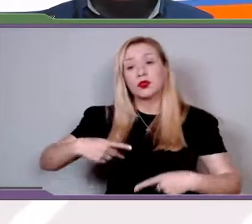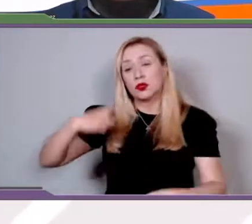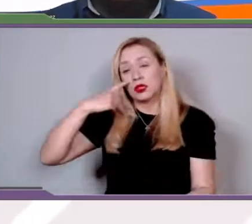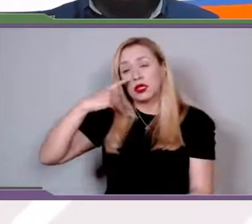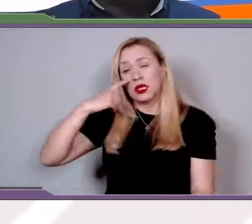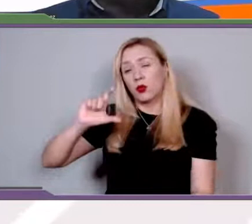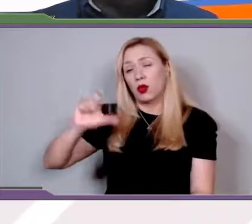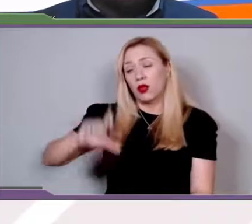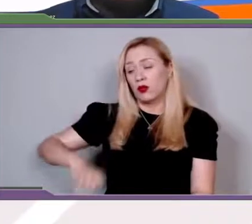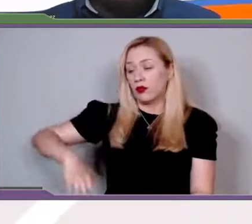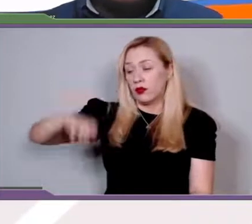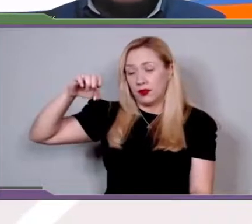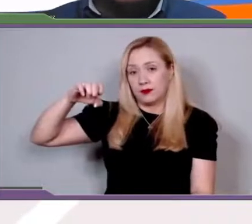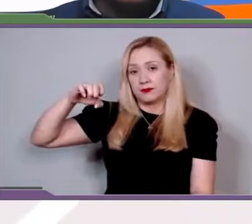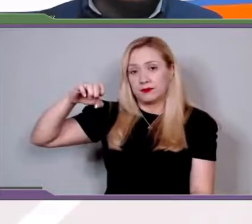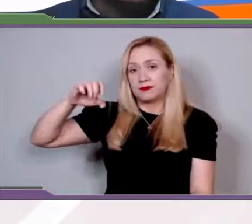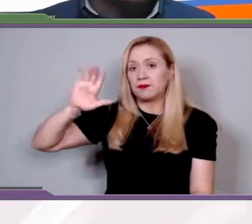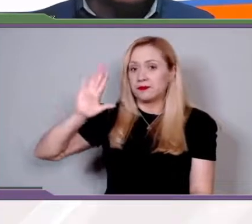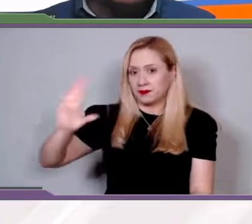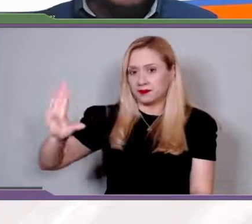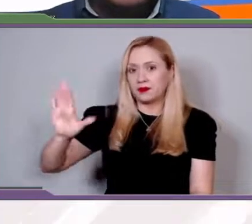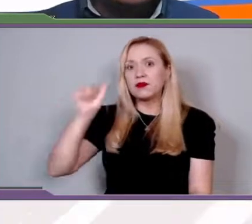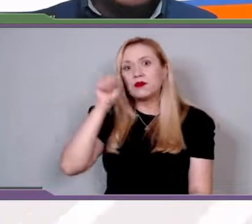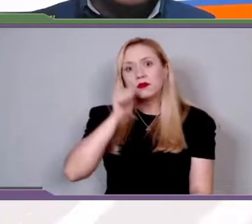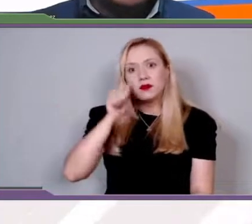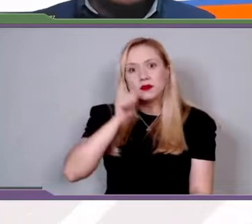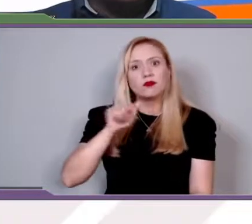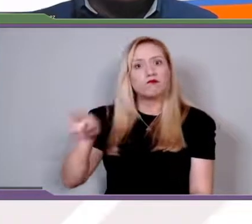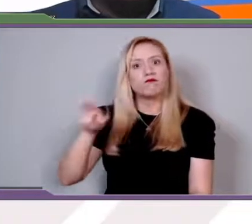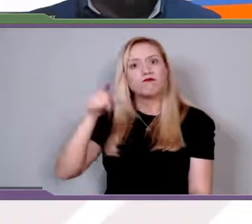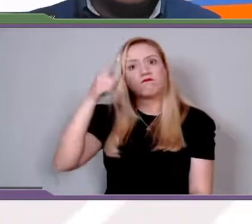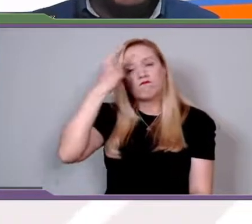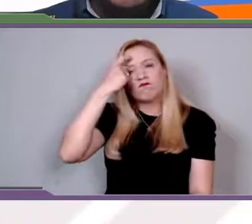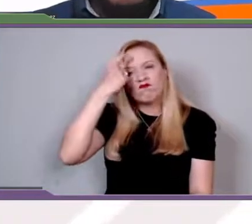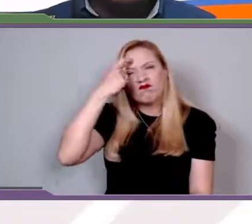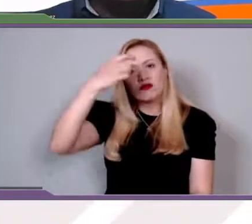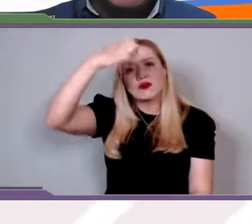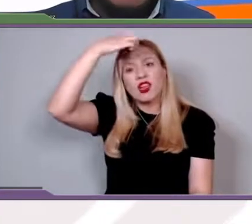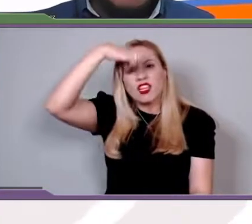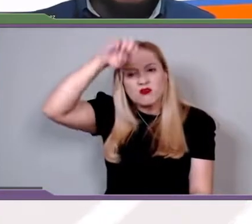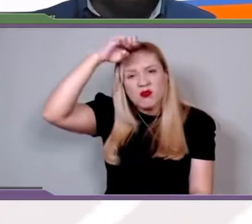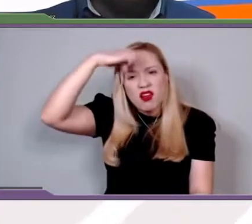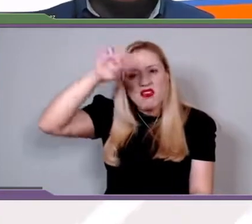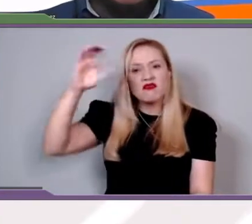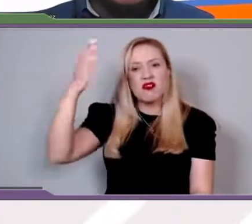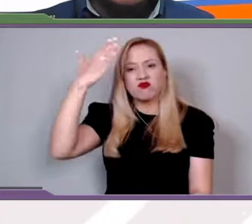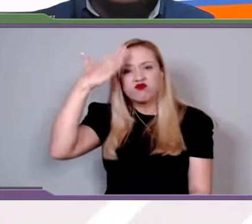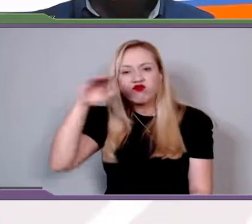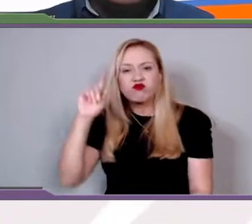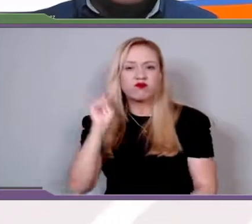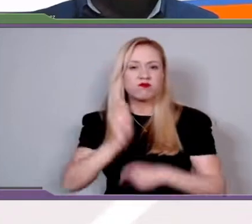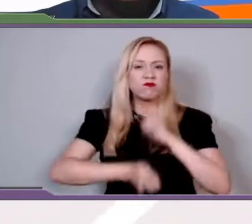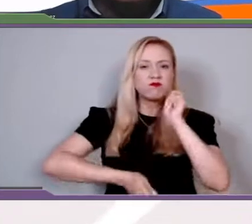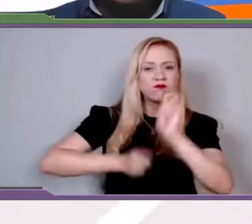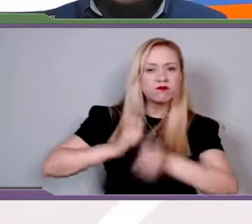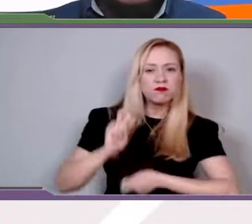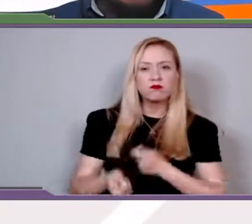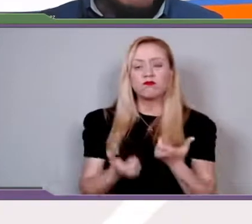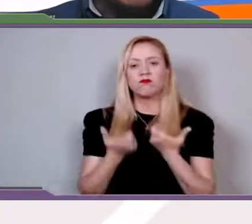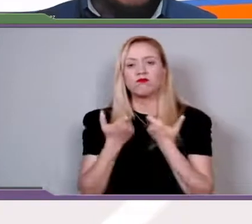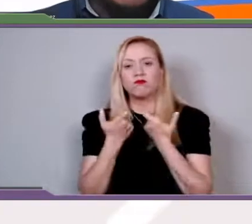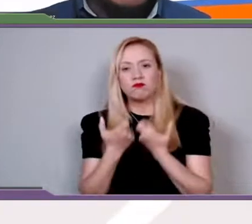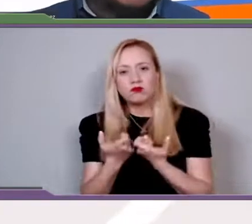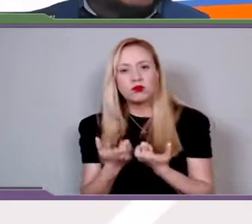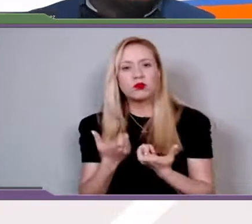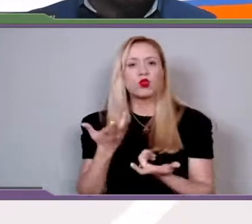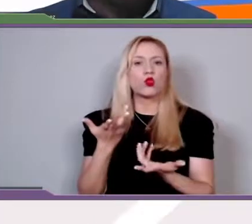en la actualidad siempre ha aportado recursos culturales, intelectuales, productivos, económicos, sociales, hacia cualquier tipo